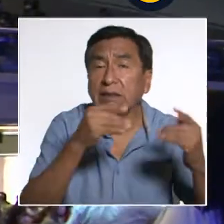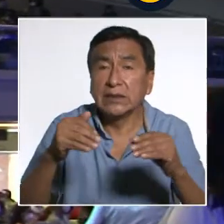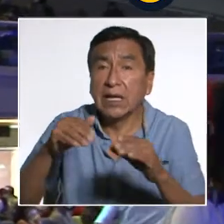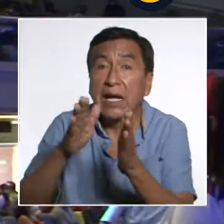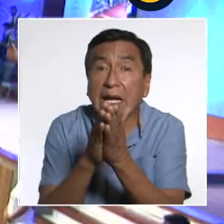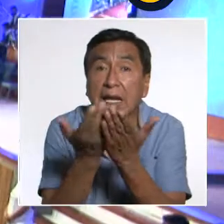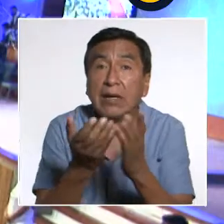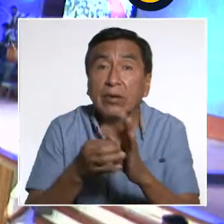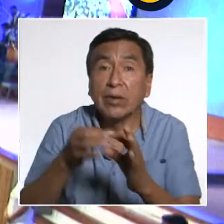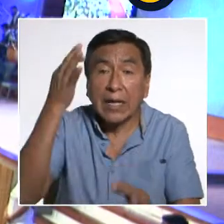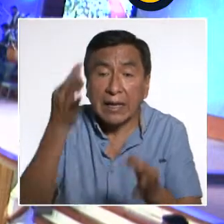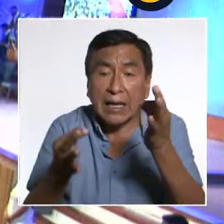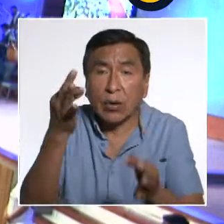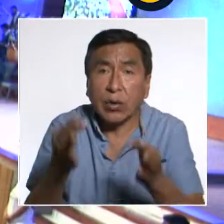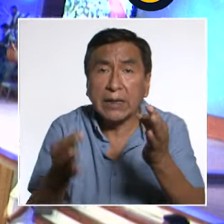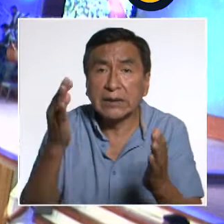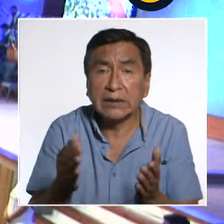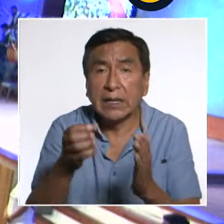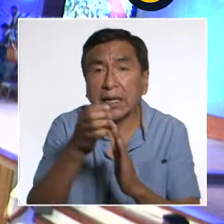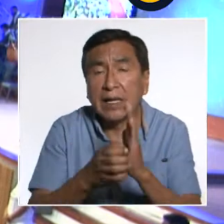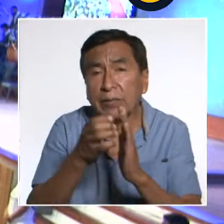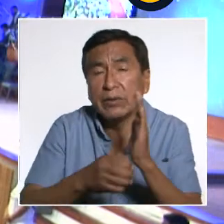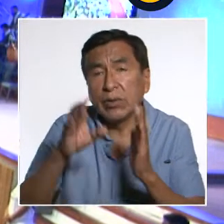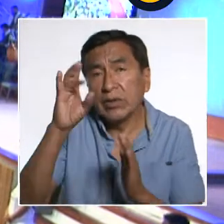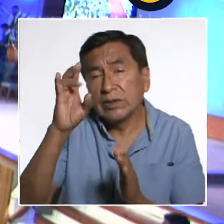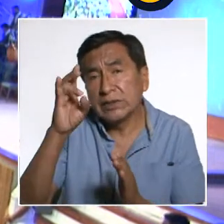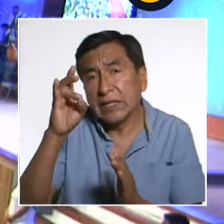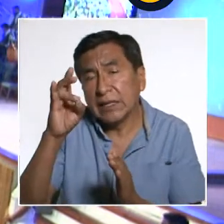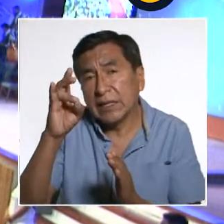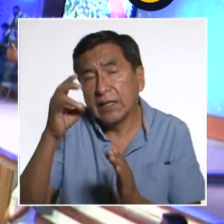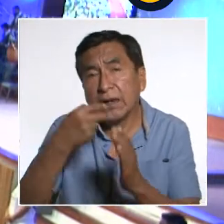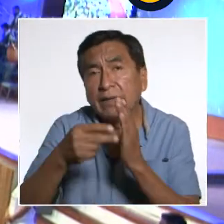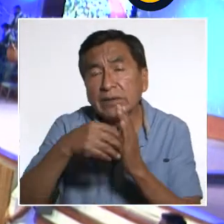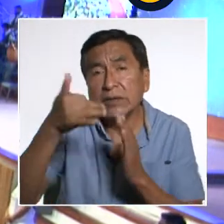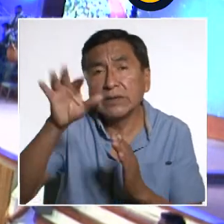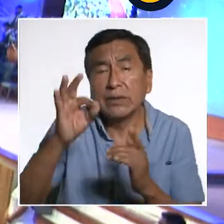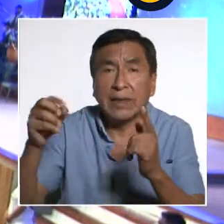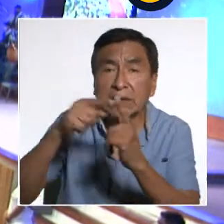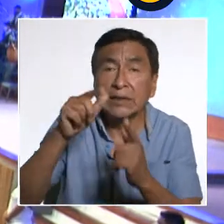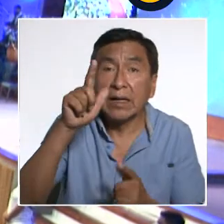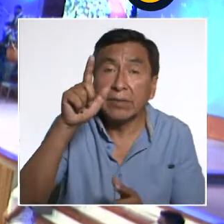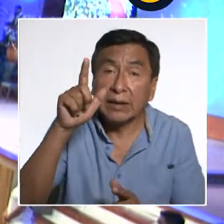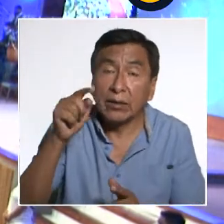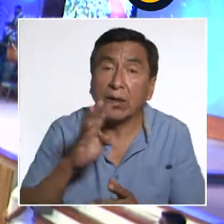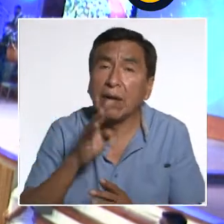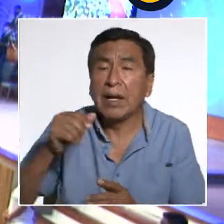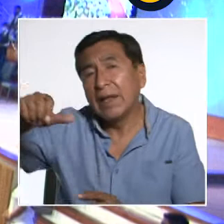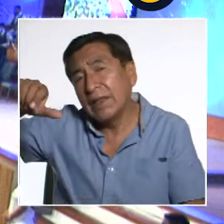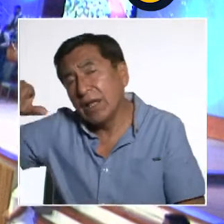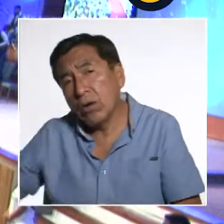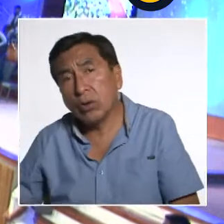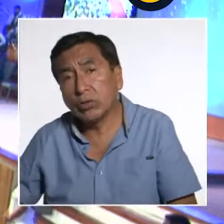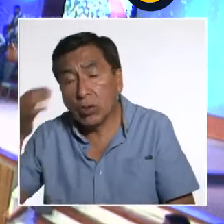Jueces, capítulo 7, versículos 19 al 21, habla de otro juez en la